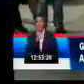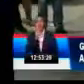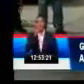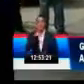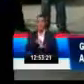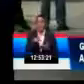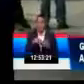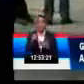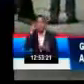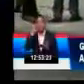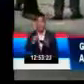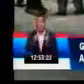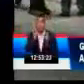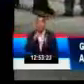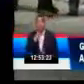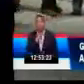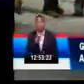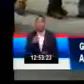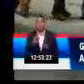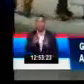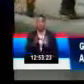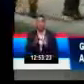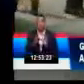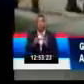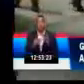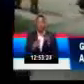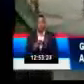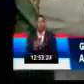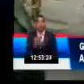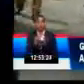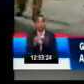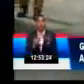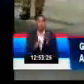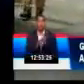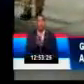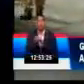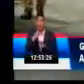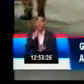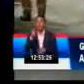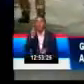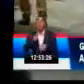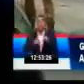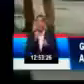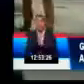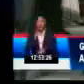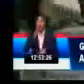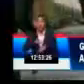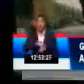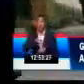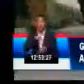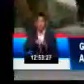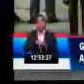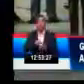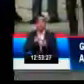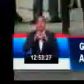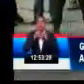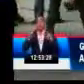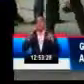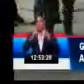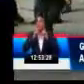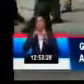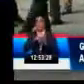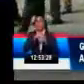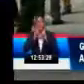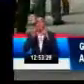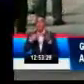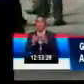de $5,000 para que se puedan reactivar, pues ellos aseguran que no han podido elaborar producto de esas protestas, de